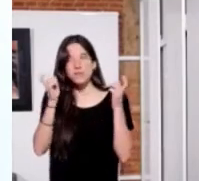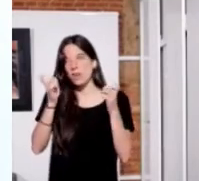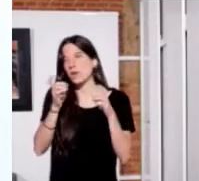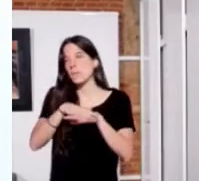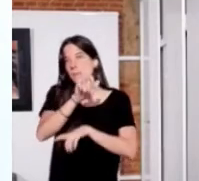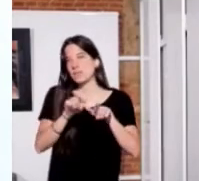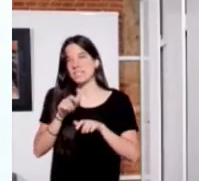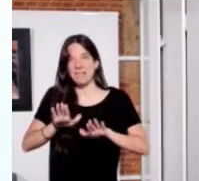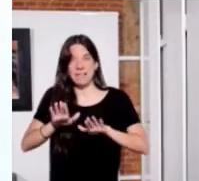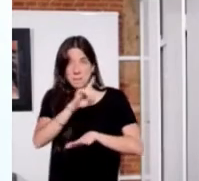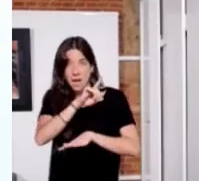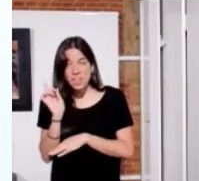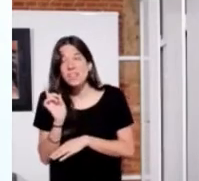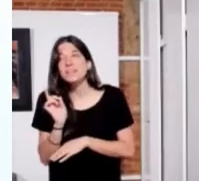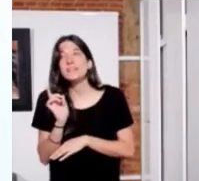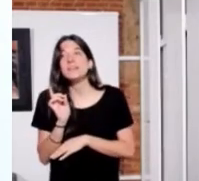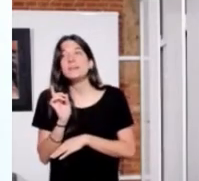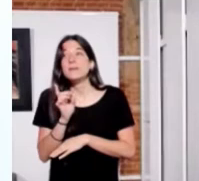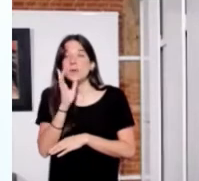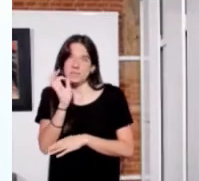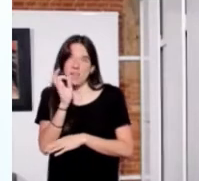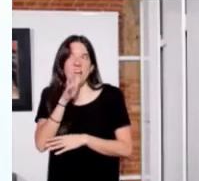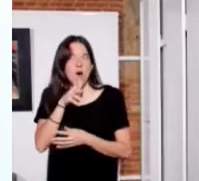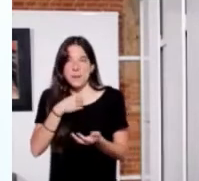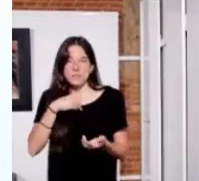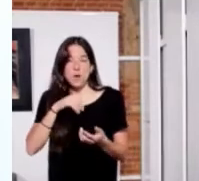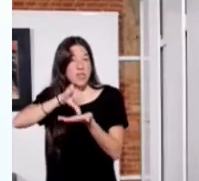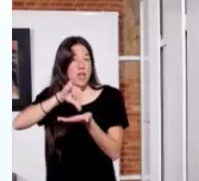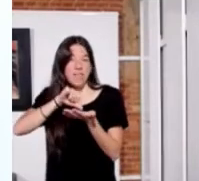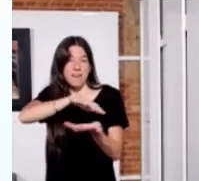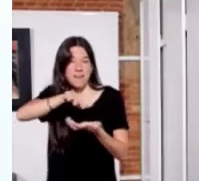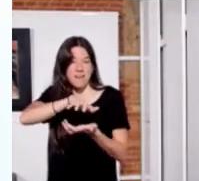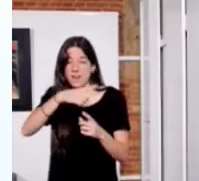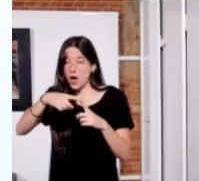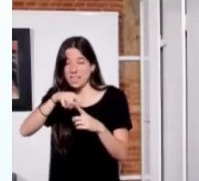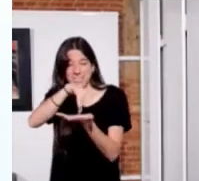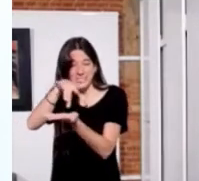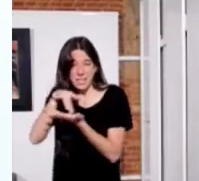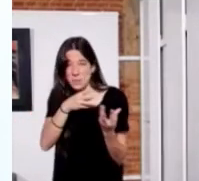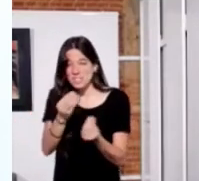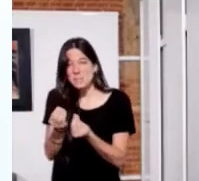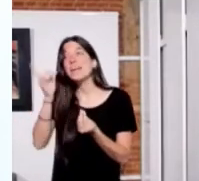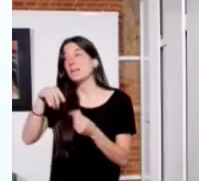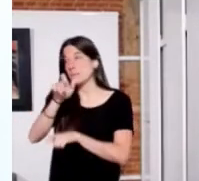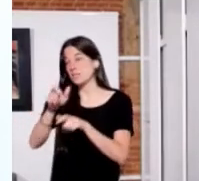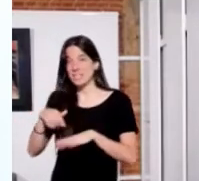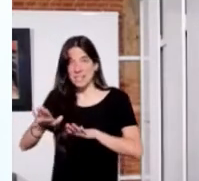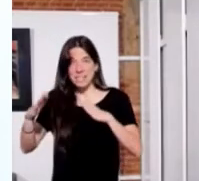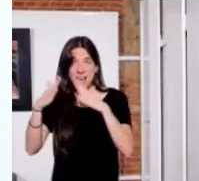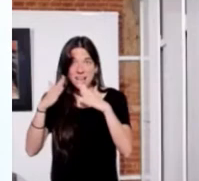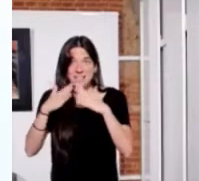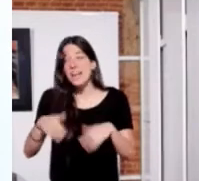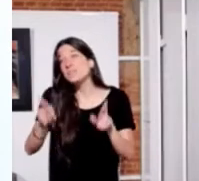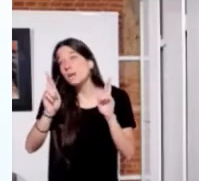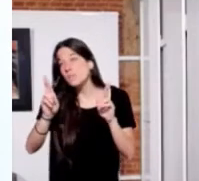Madrid, ante todo lo que está aconteciendo en esta ciudad, y a los que estáis en casa. Esperamos que de alguna